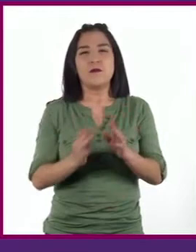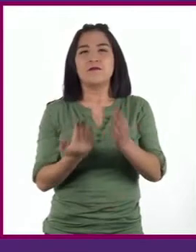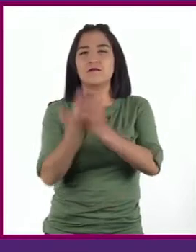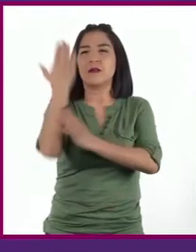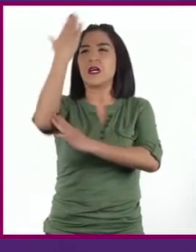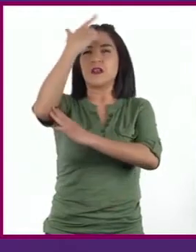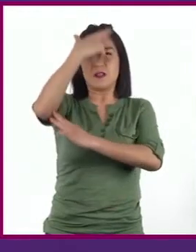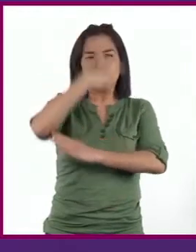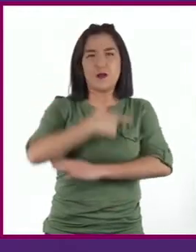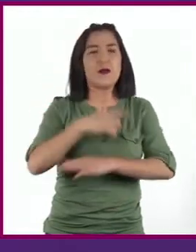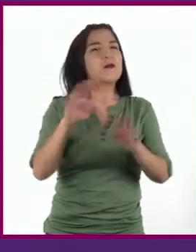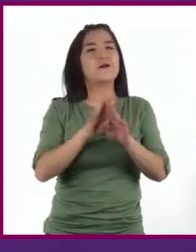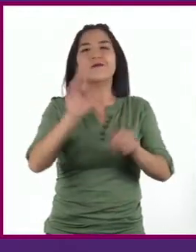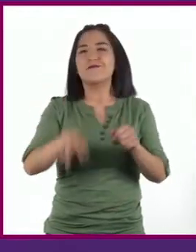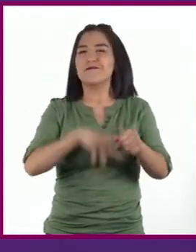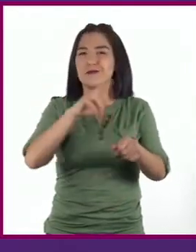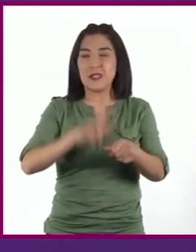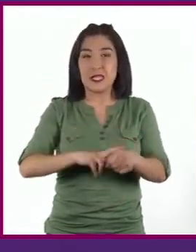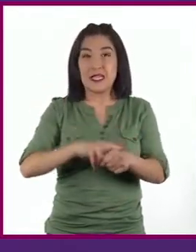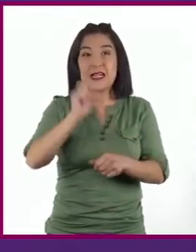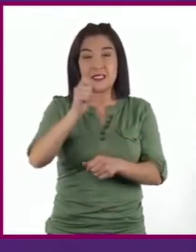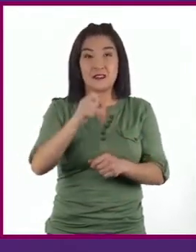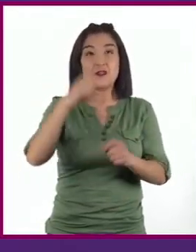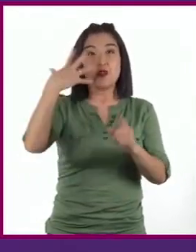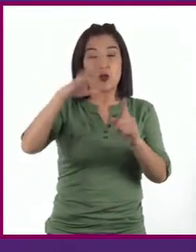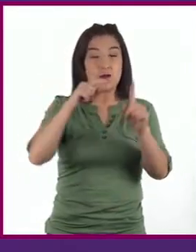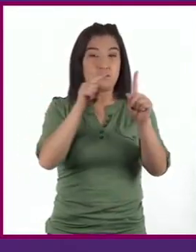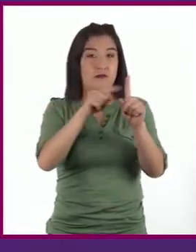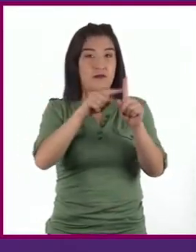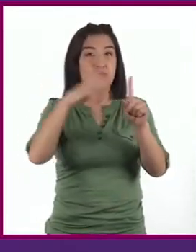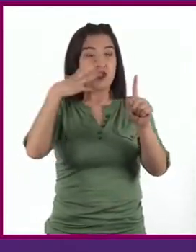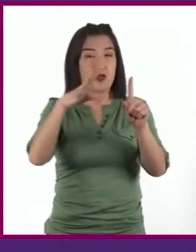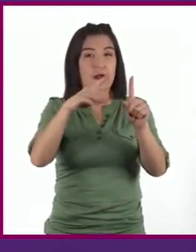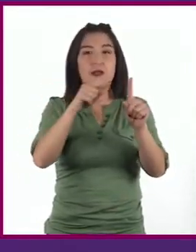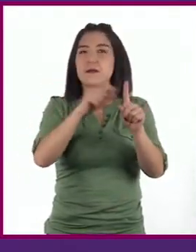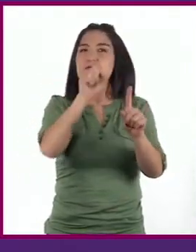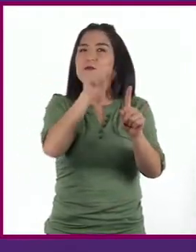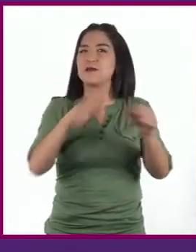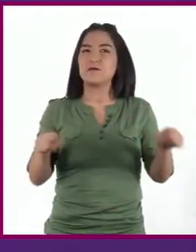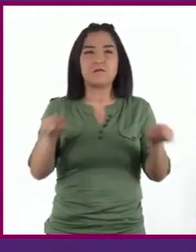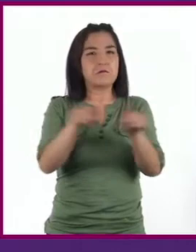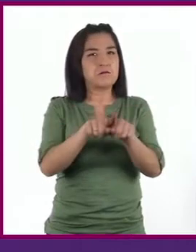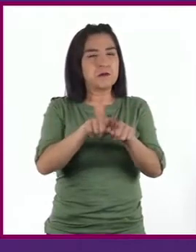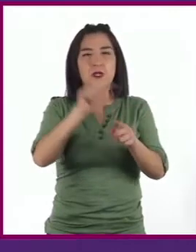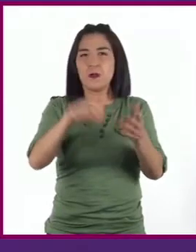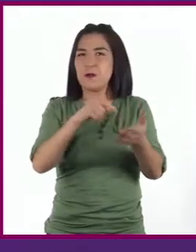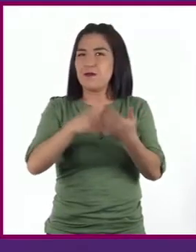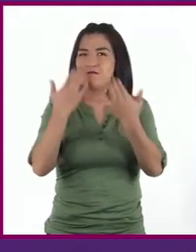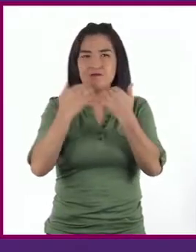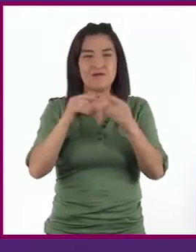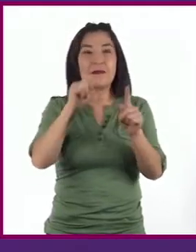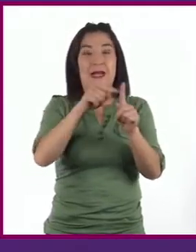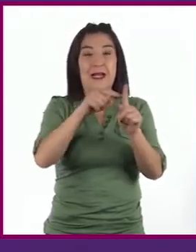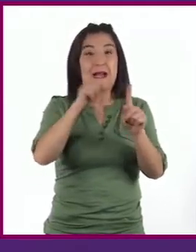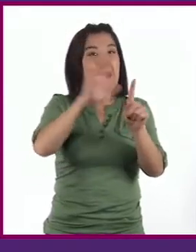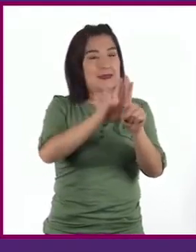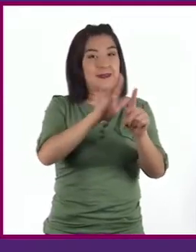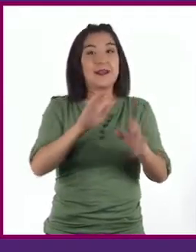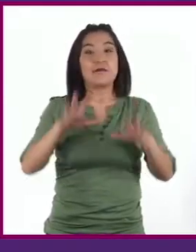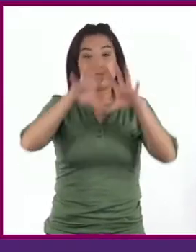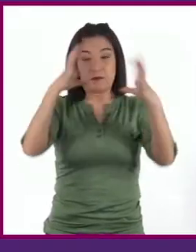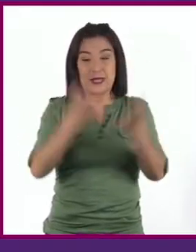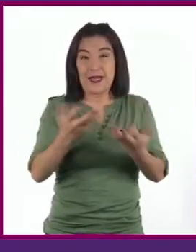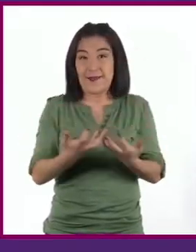natural. La posición del Sol en el sistema solar es fija. La Tierra es la que gira alrededor del